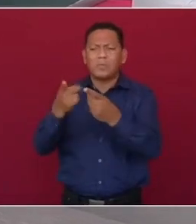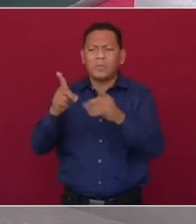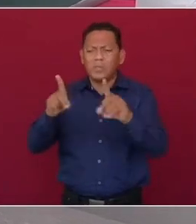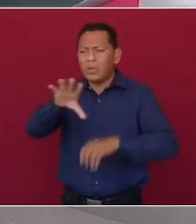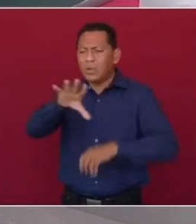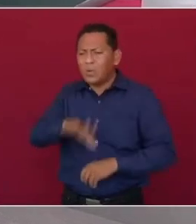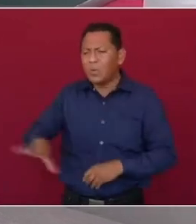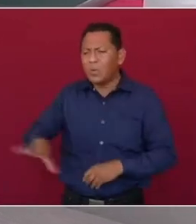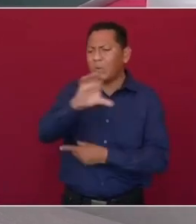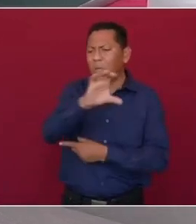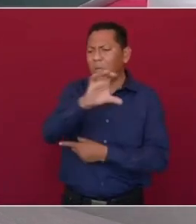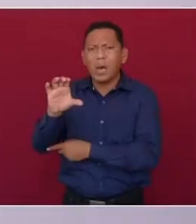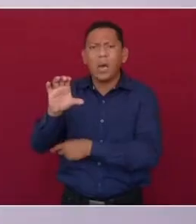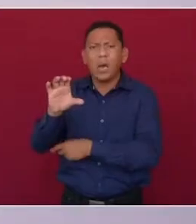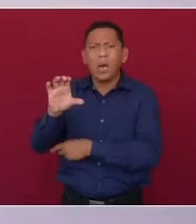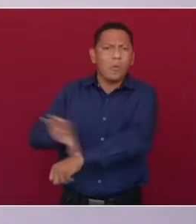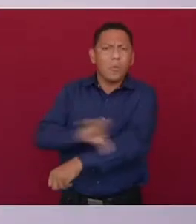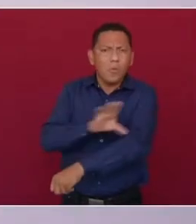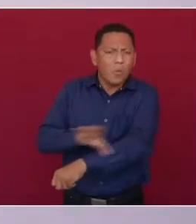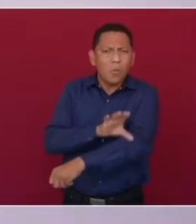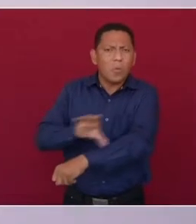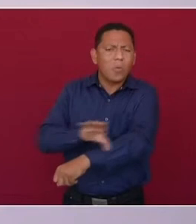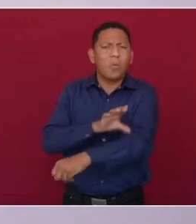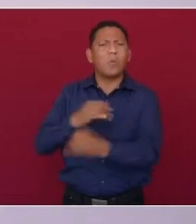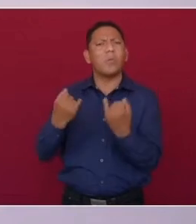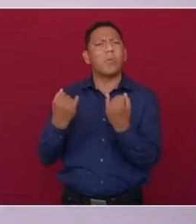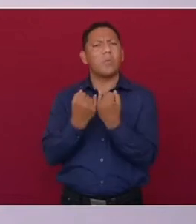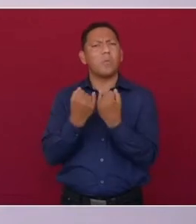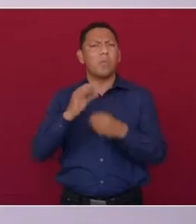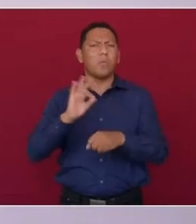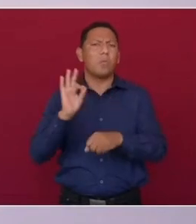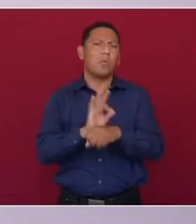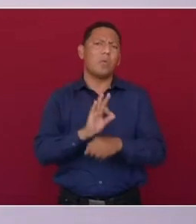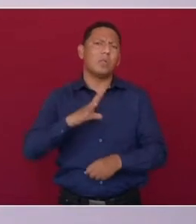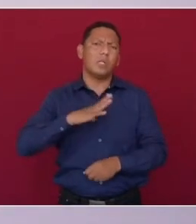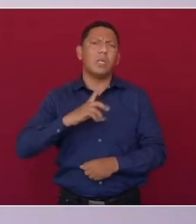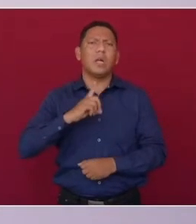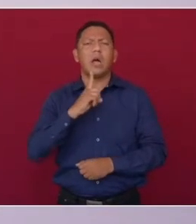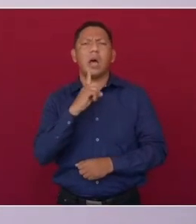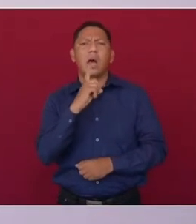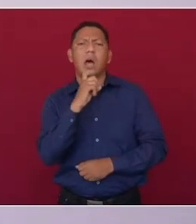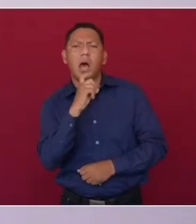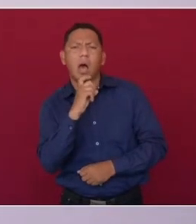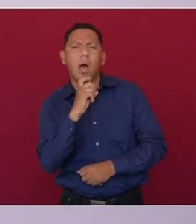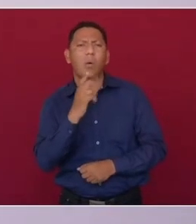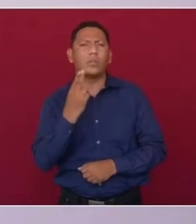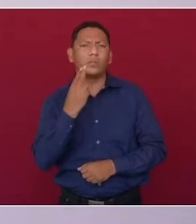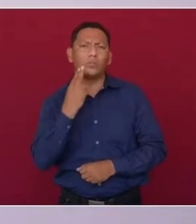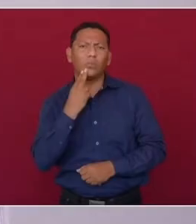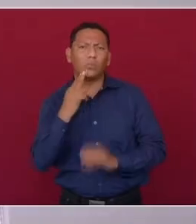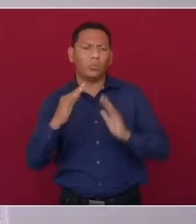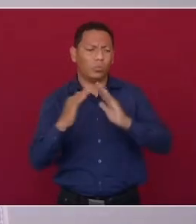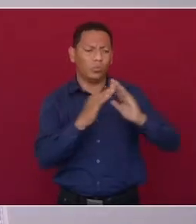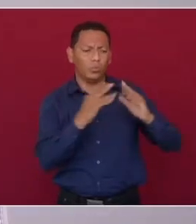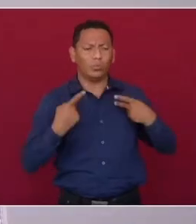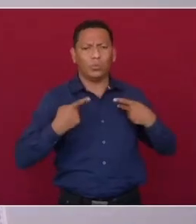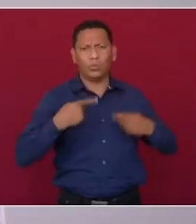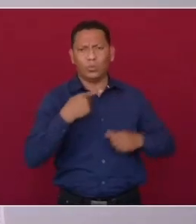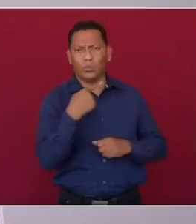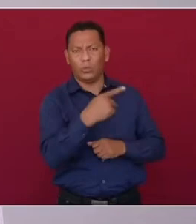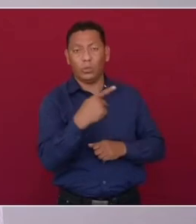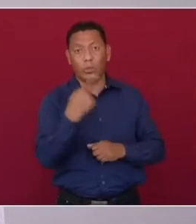producción de energía y la disponibilidad de agua de consumo doméstico. Llevamos